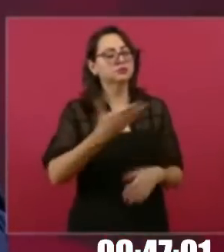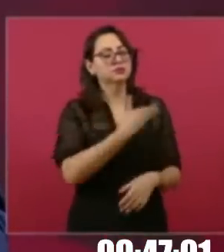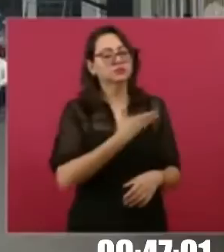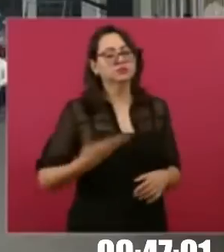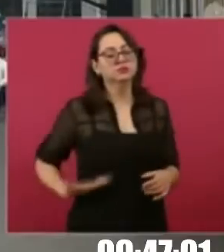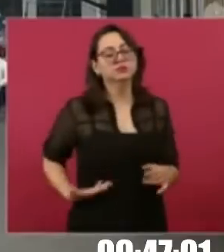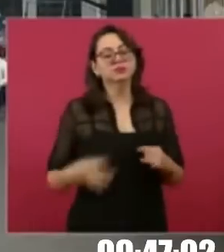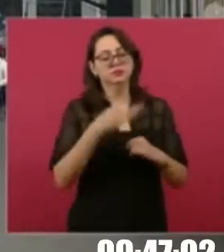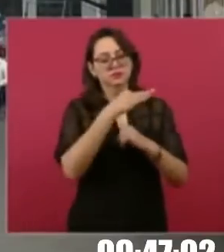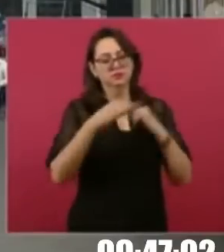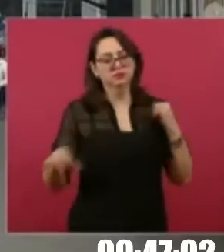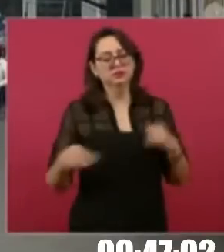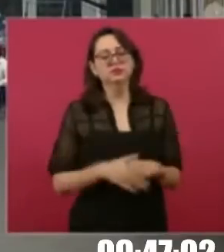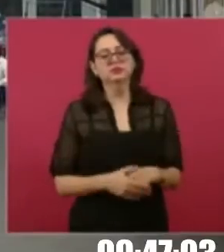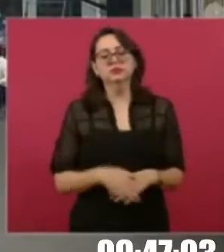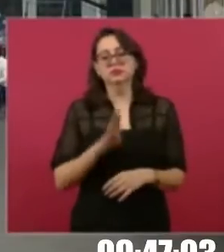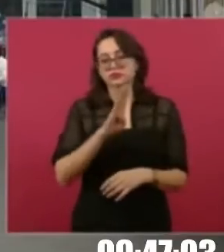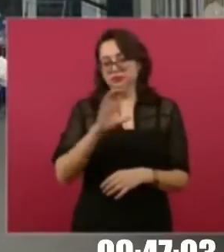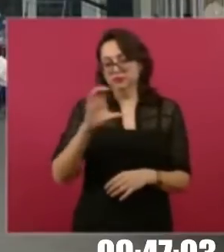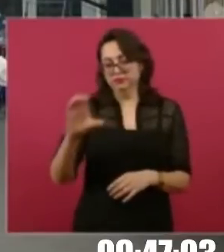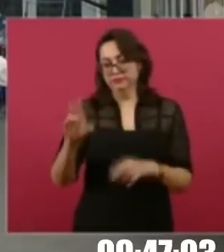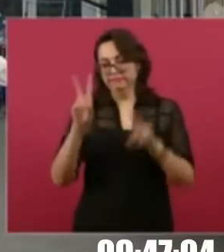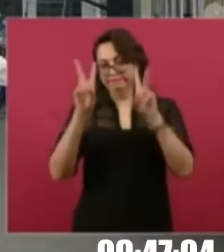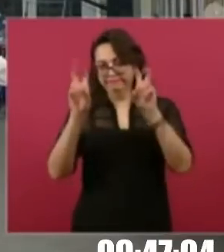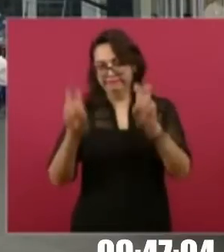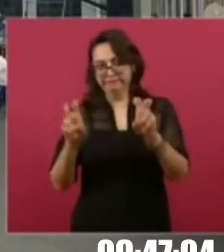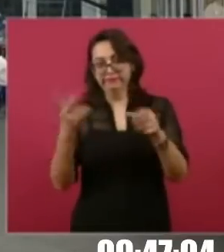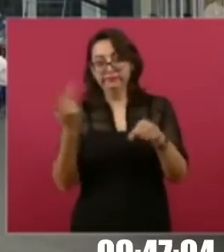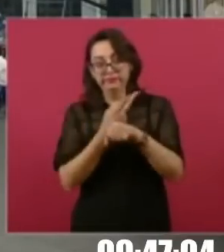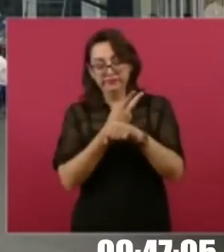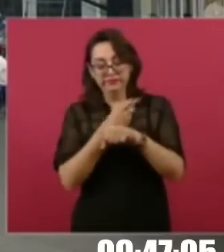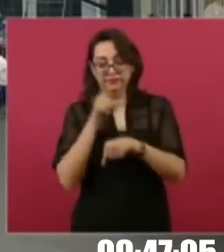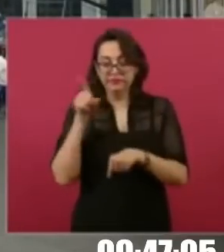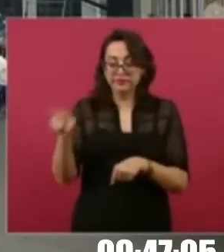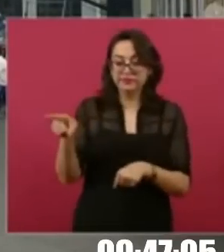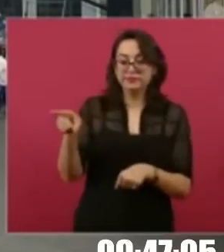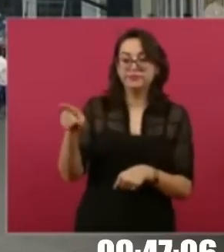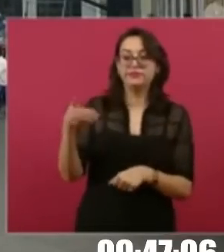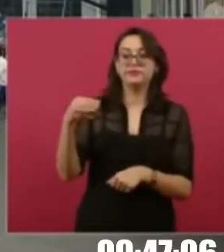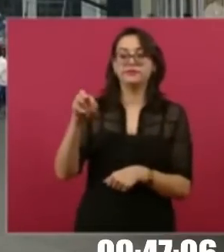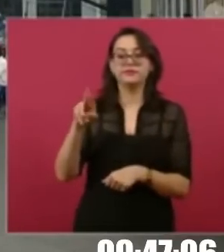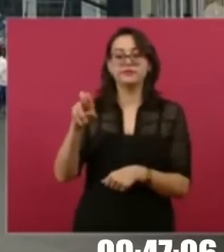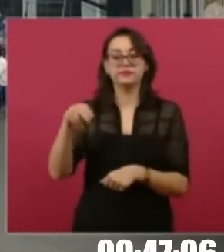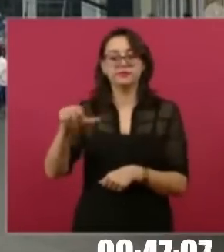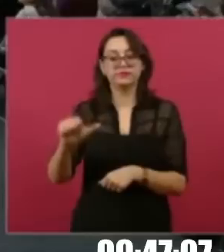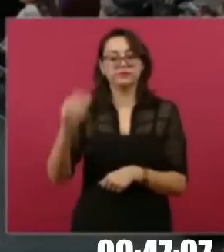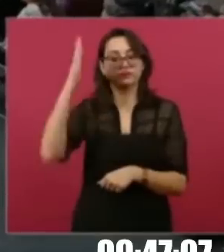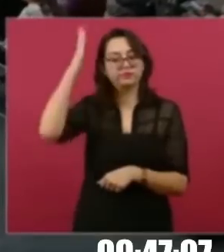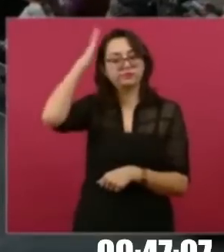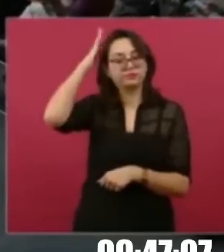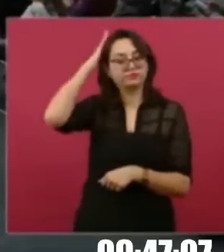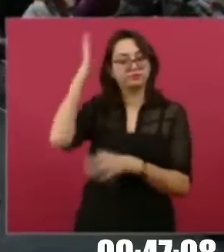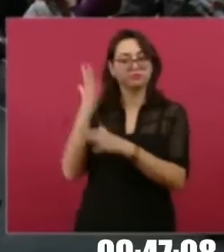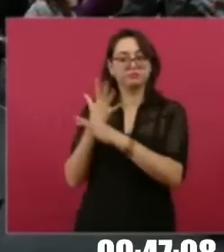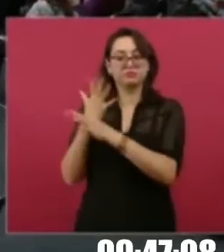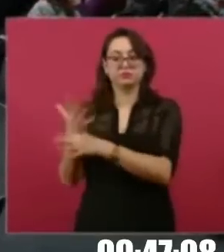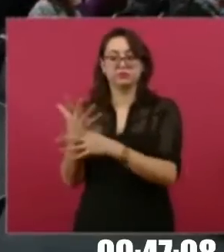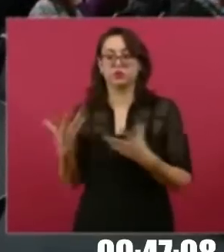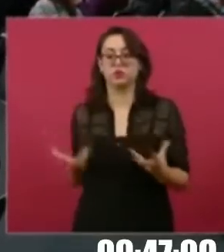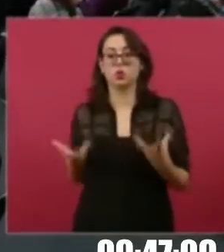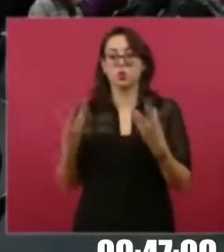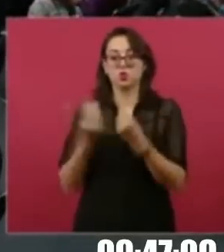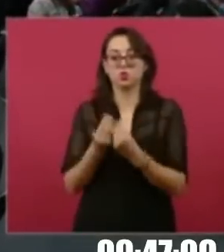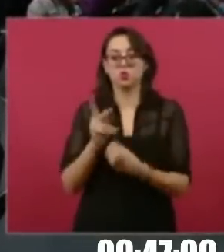un tema de Baja California allá en Baja California La dirigencia de morena ha decidido no ir con el PT en